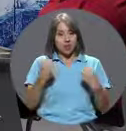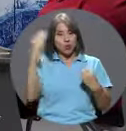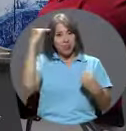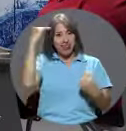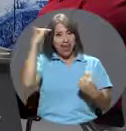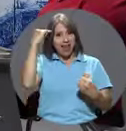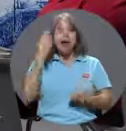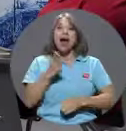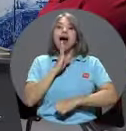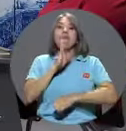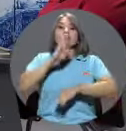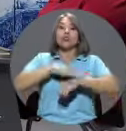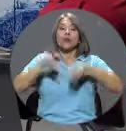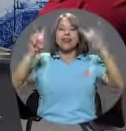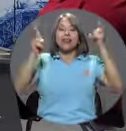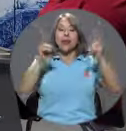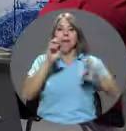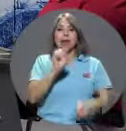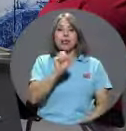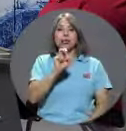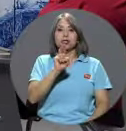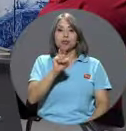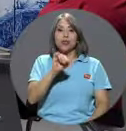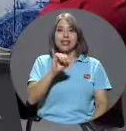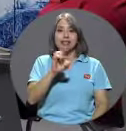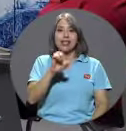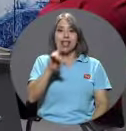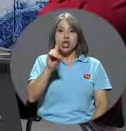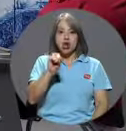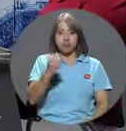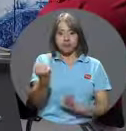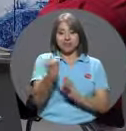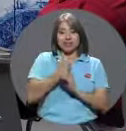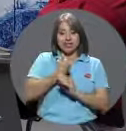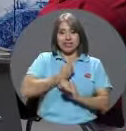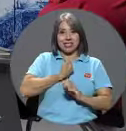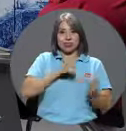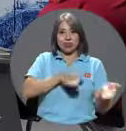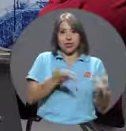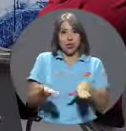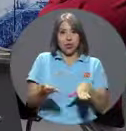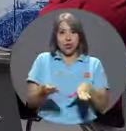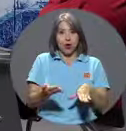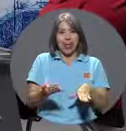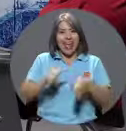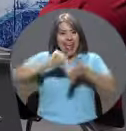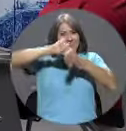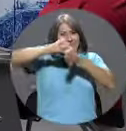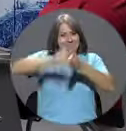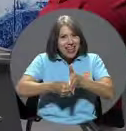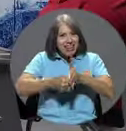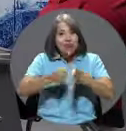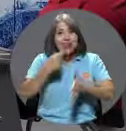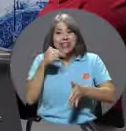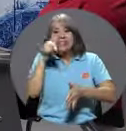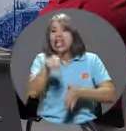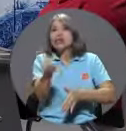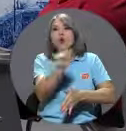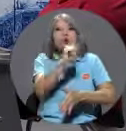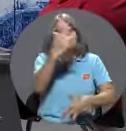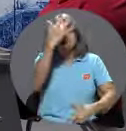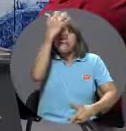Mental habla sobre el tema del suicidio y muy enfáticamente dice que no es una enfermedad en